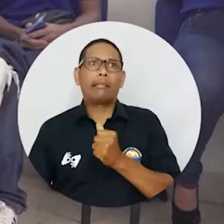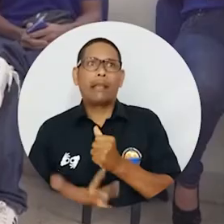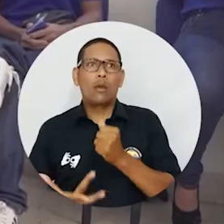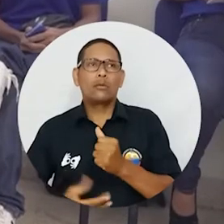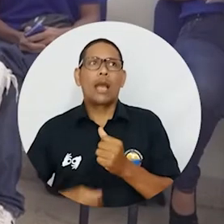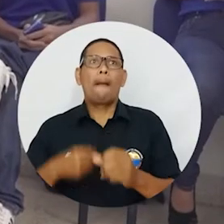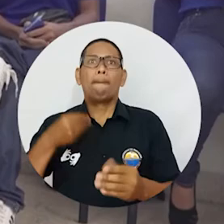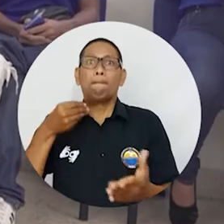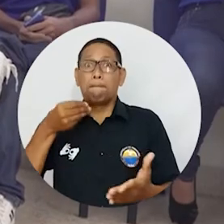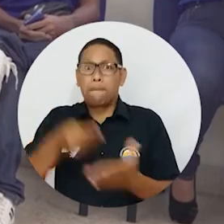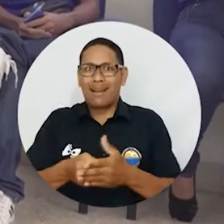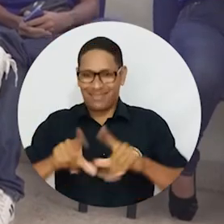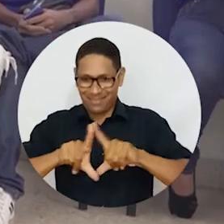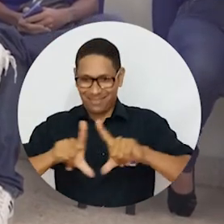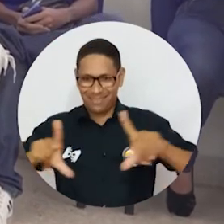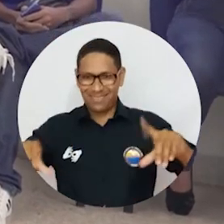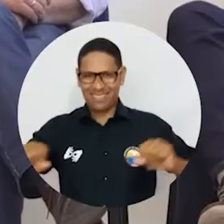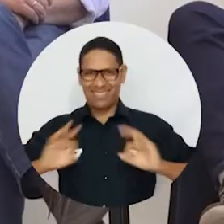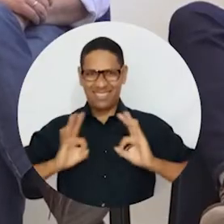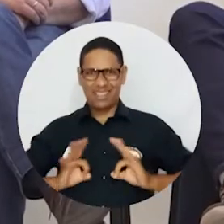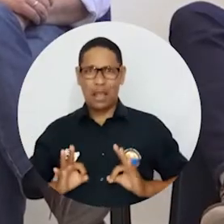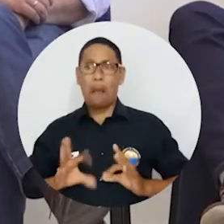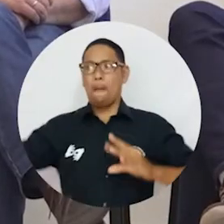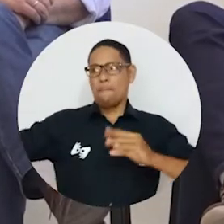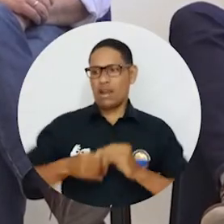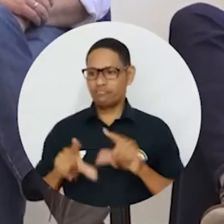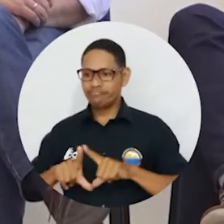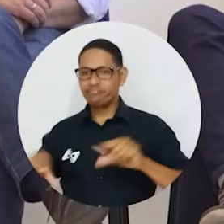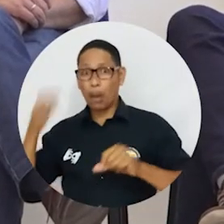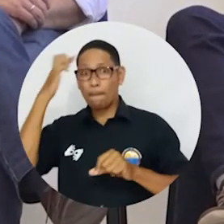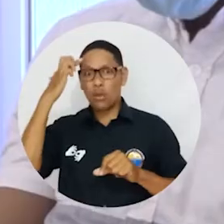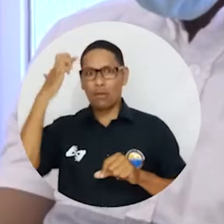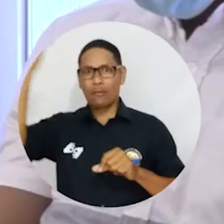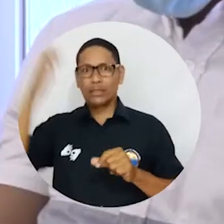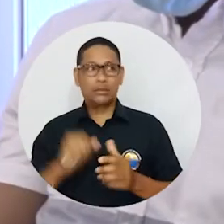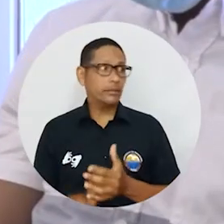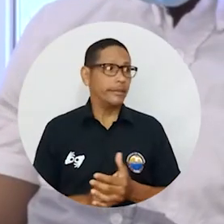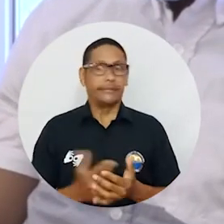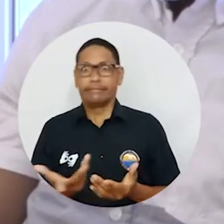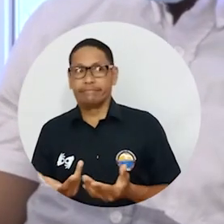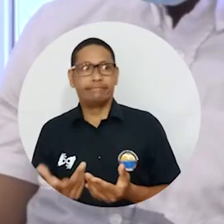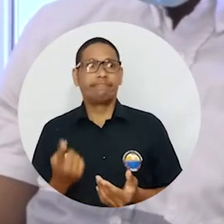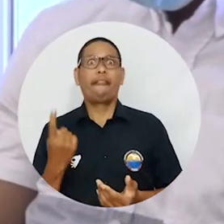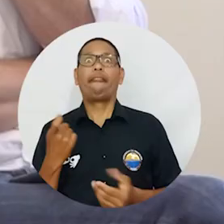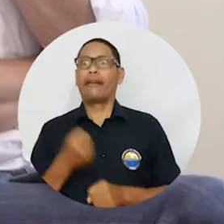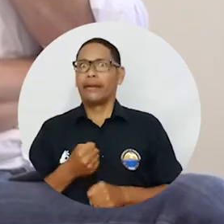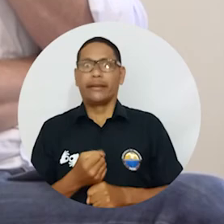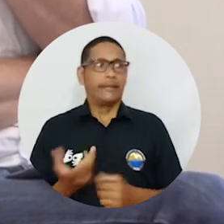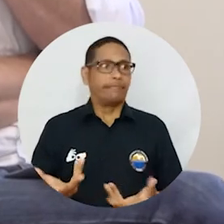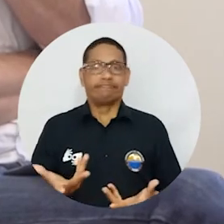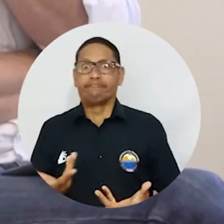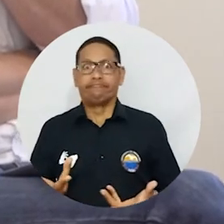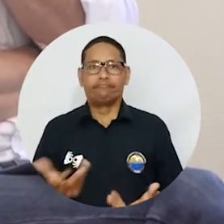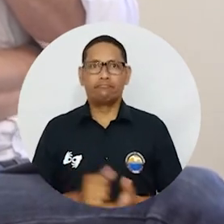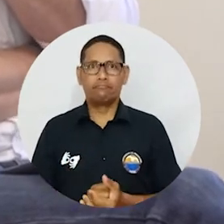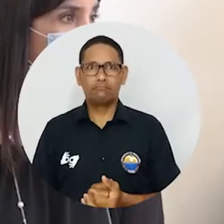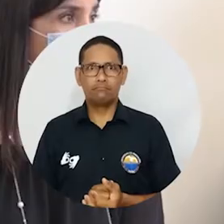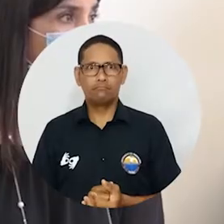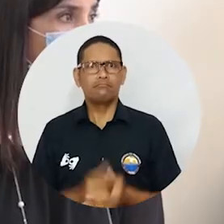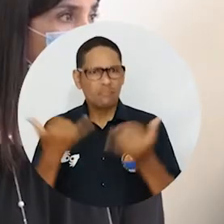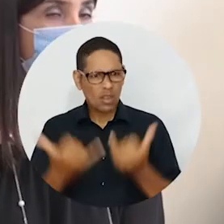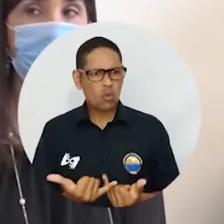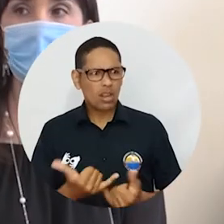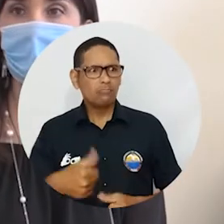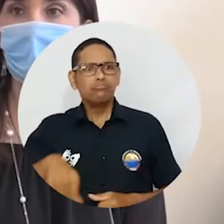por años para pagar los costos de la libreta militar, además de la tarjeta profesional, antes de conseguir su primer empleo. Como mencionaba, ahora